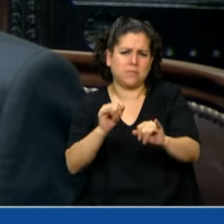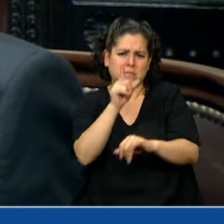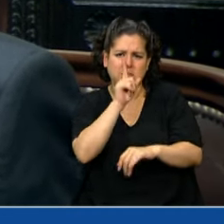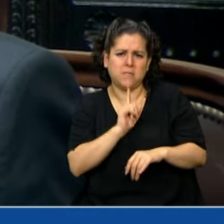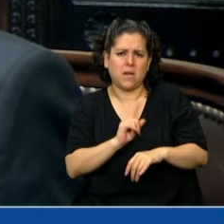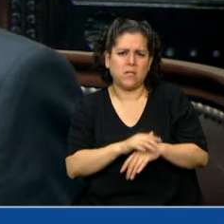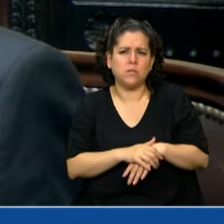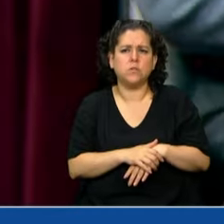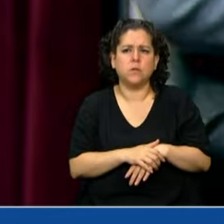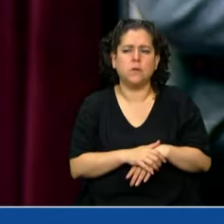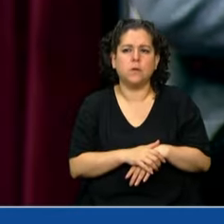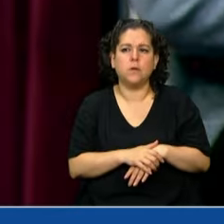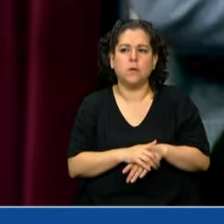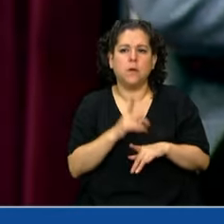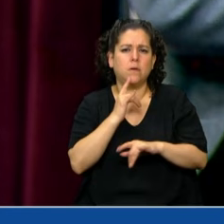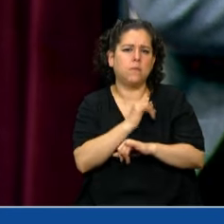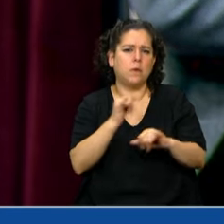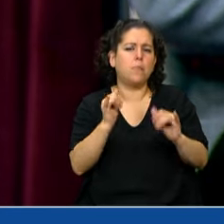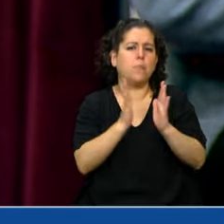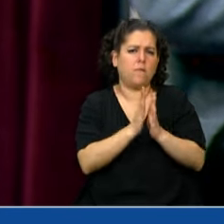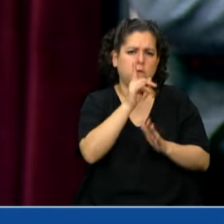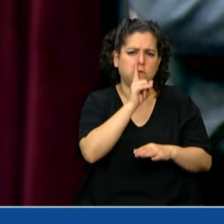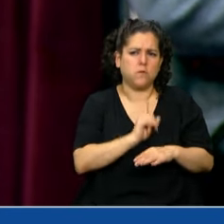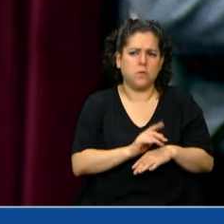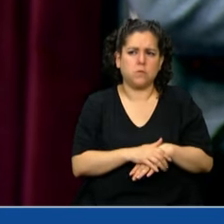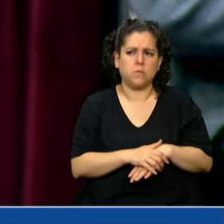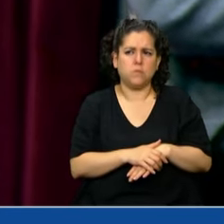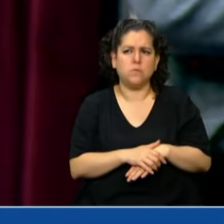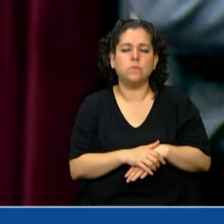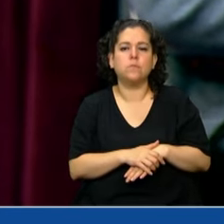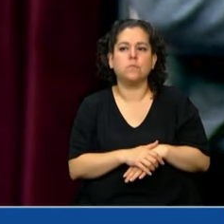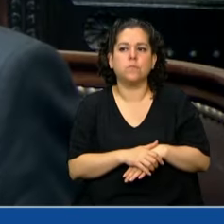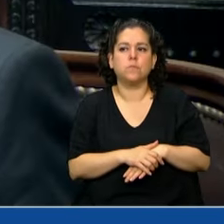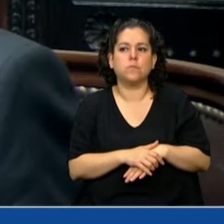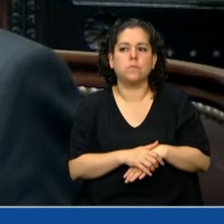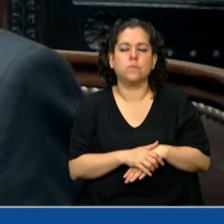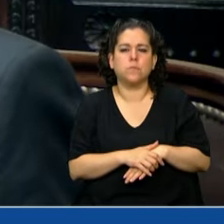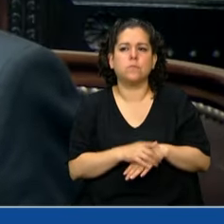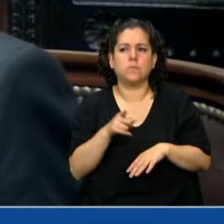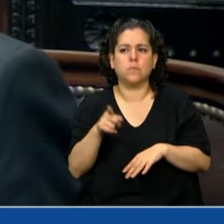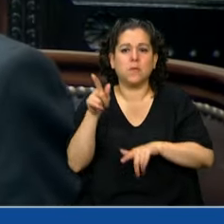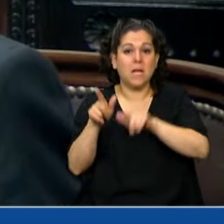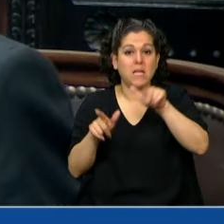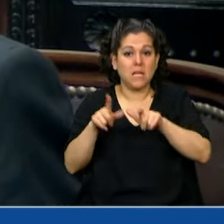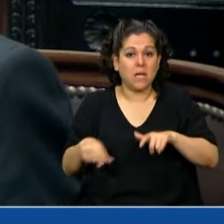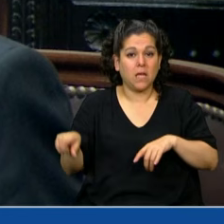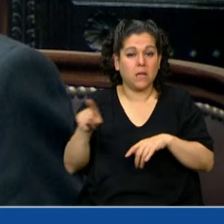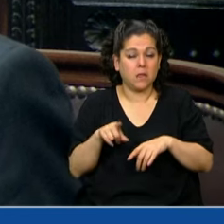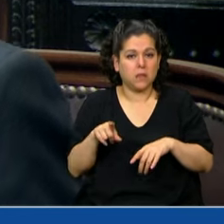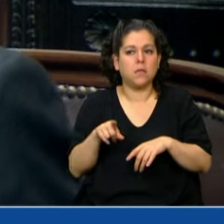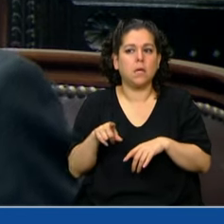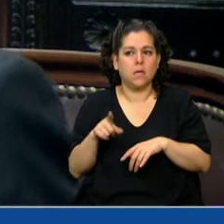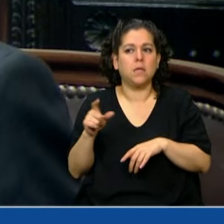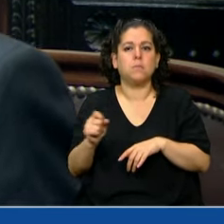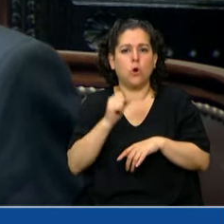silencio diputados les pido silencio por favor esta gente